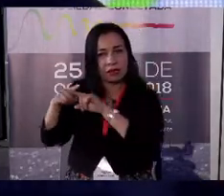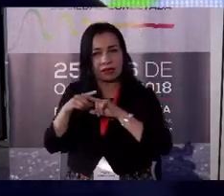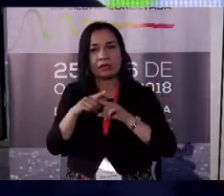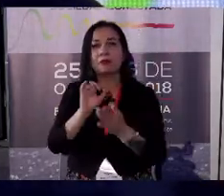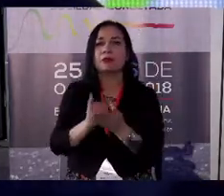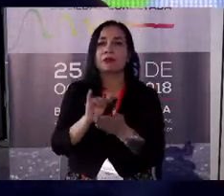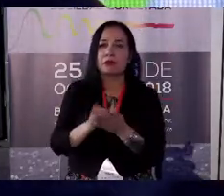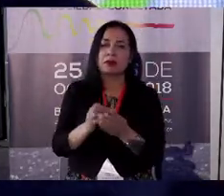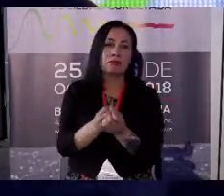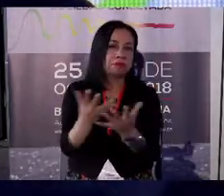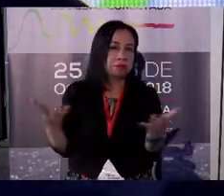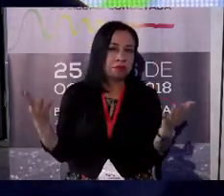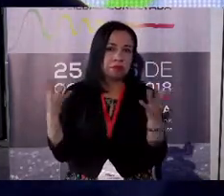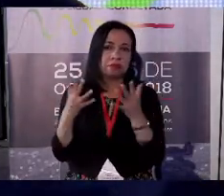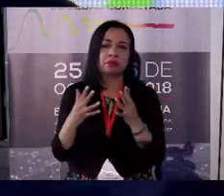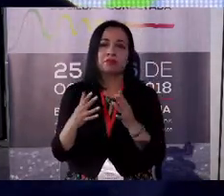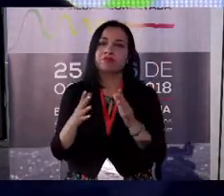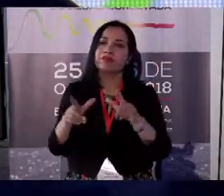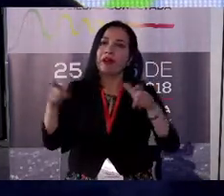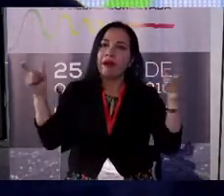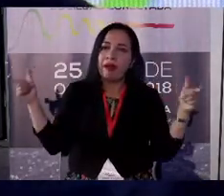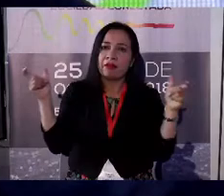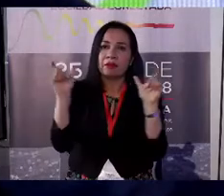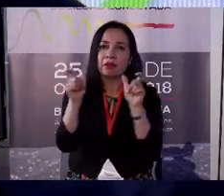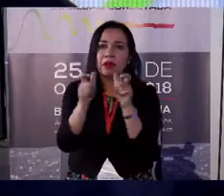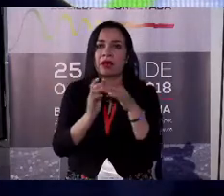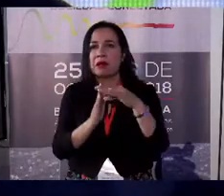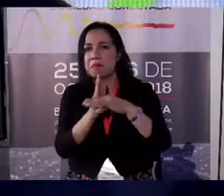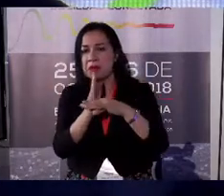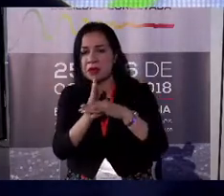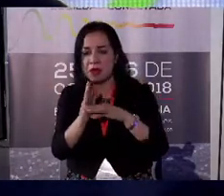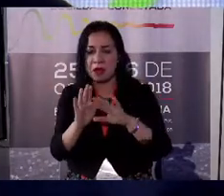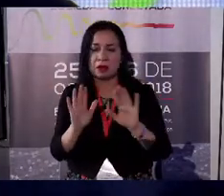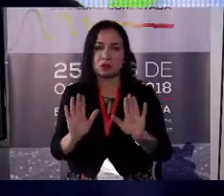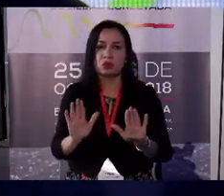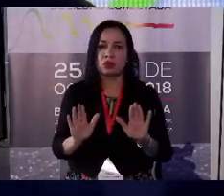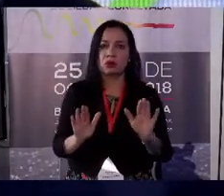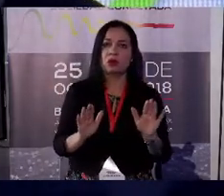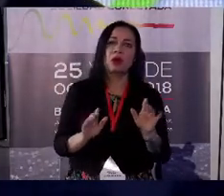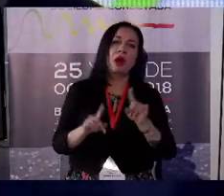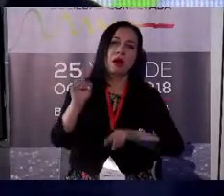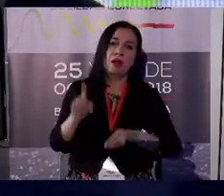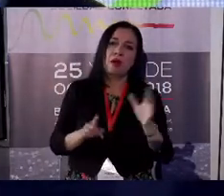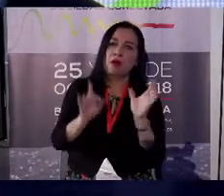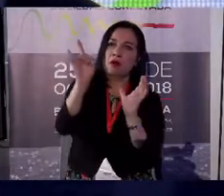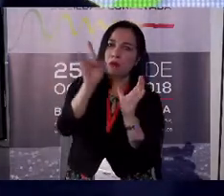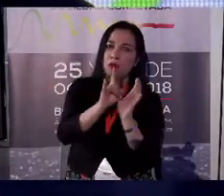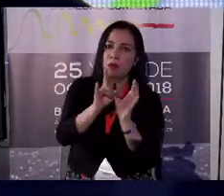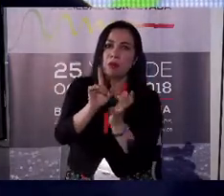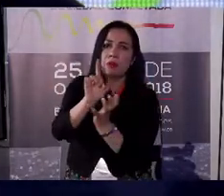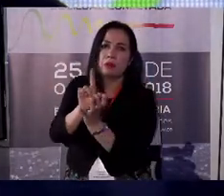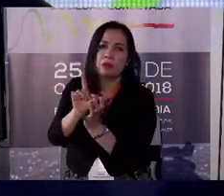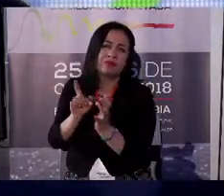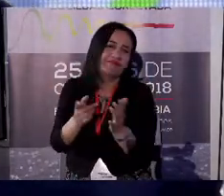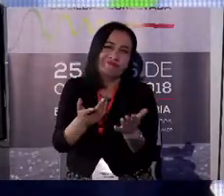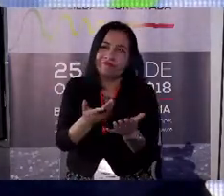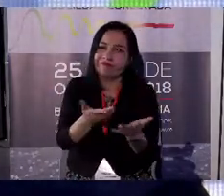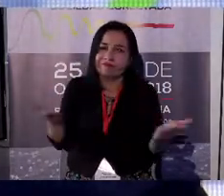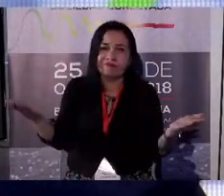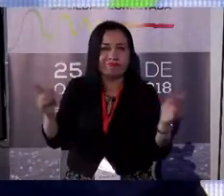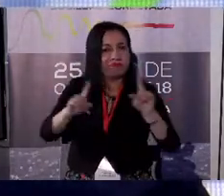y todo tipo de antenas, digamos, grandes, pequeñas, medianas, aquellas incluso como lo que puede ser el tamaño de un router va a ser fundamental. Y para